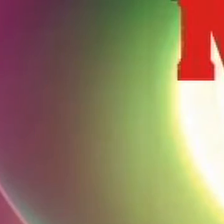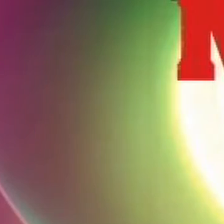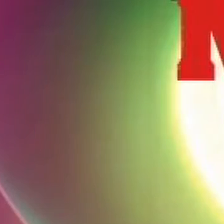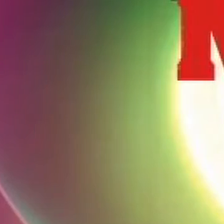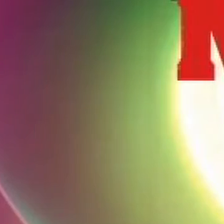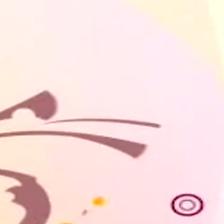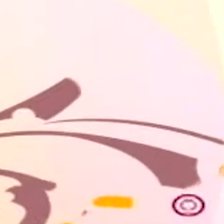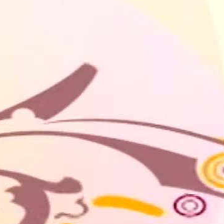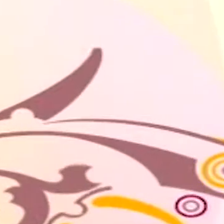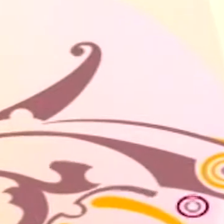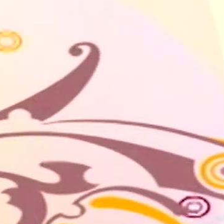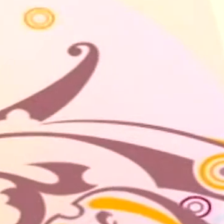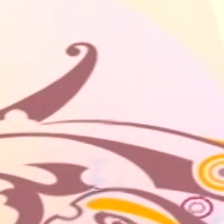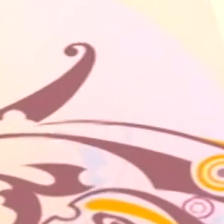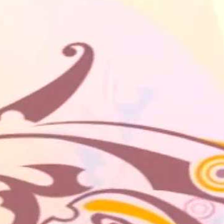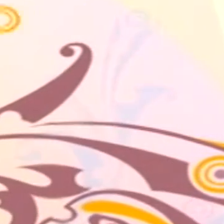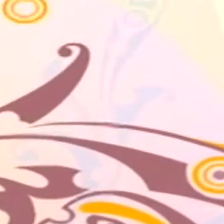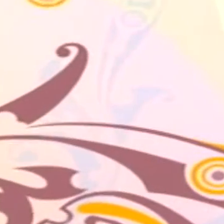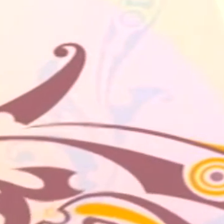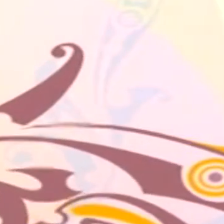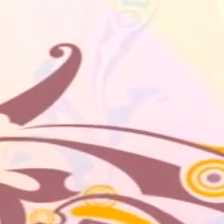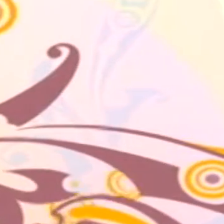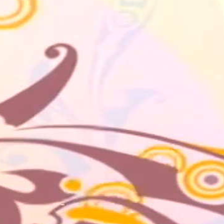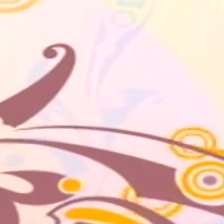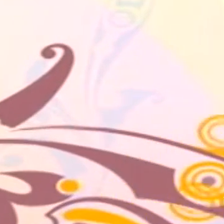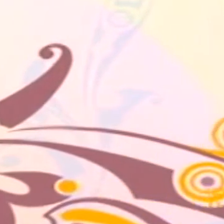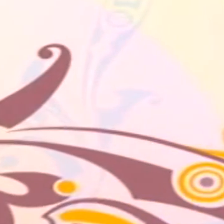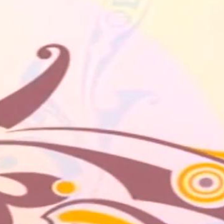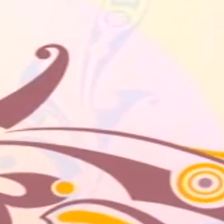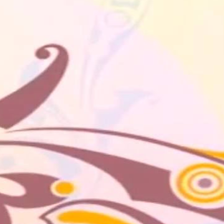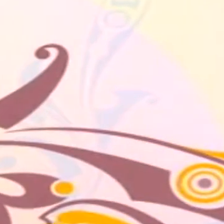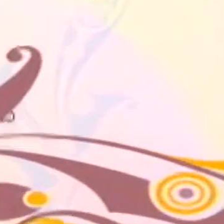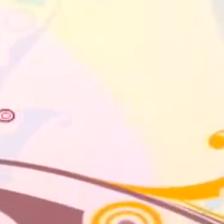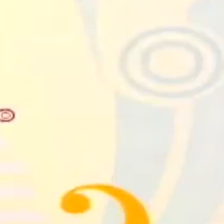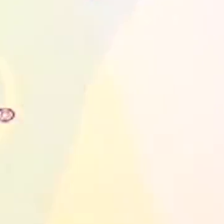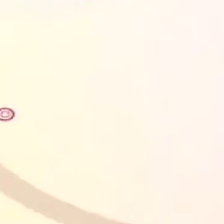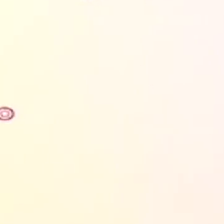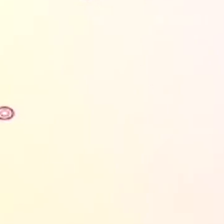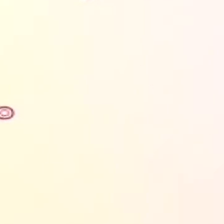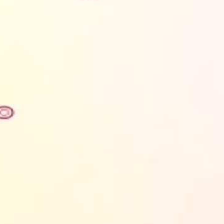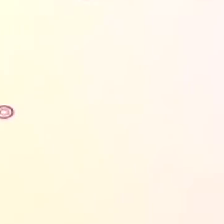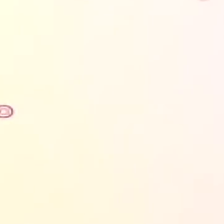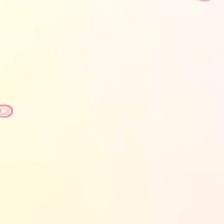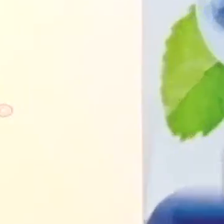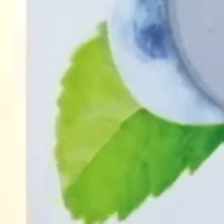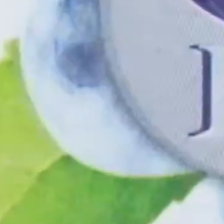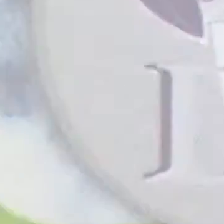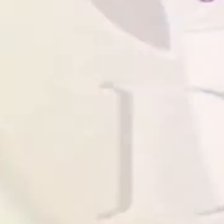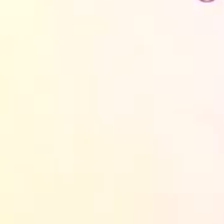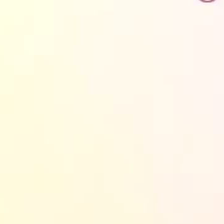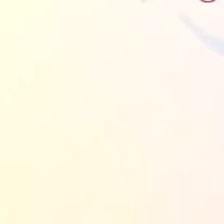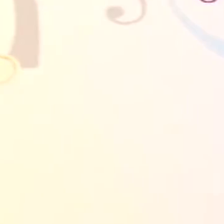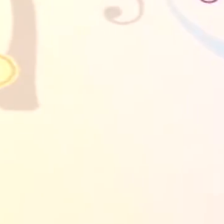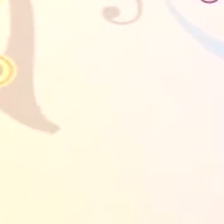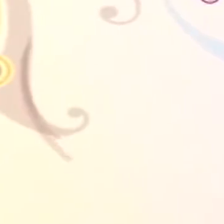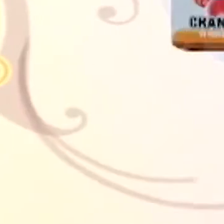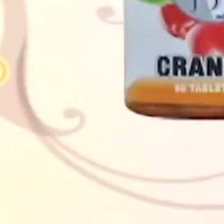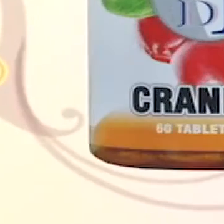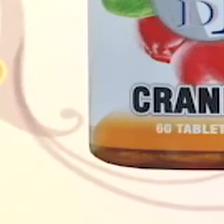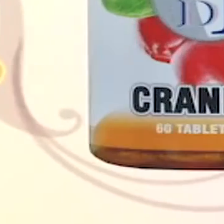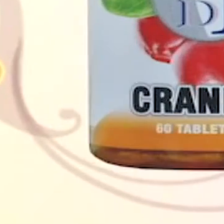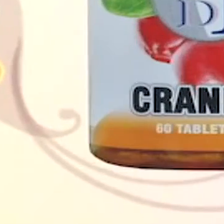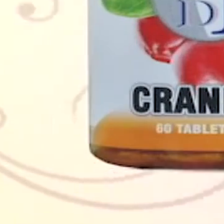883-0299. Esta es la familia de los arándanos o berries. El azul es el bilberry en casos de cataratas,